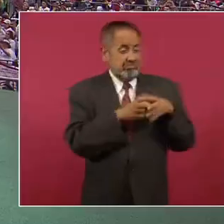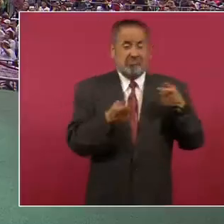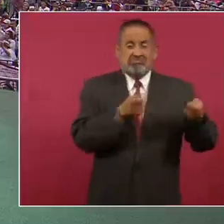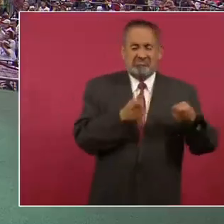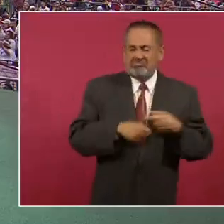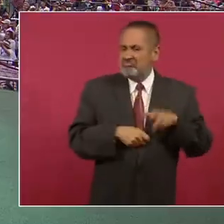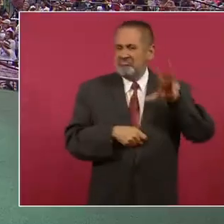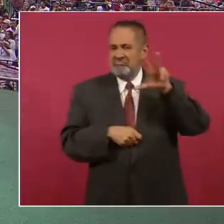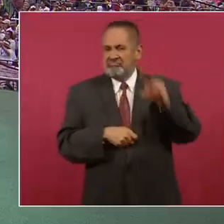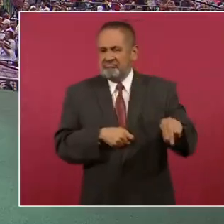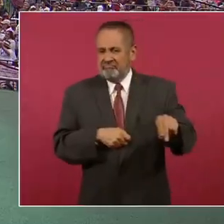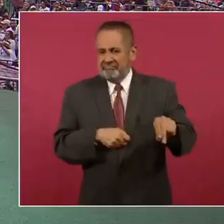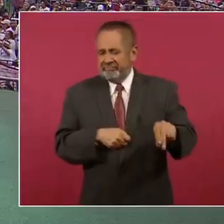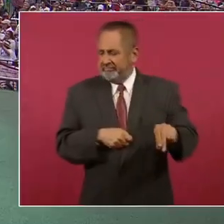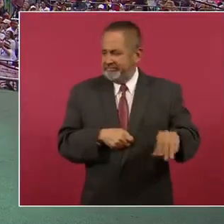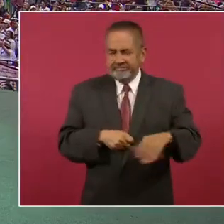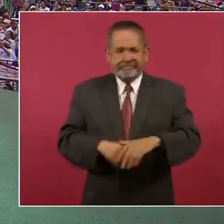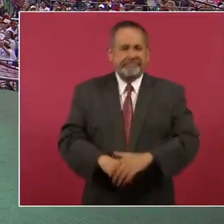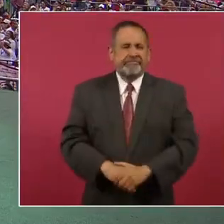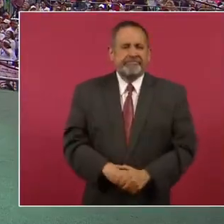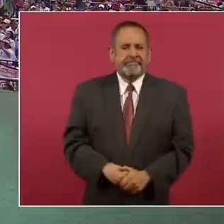oligarcas.